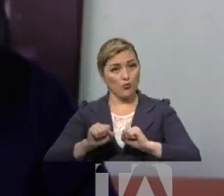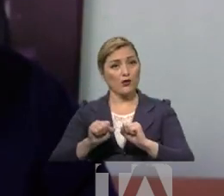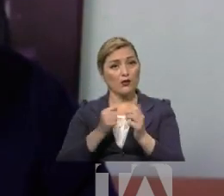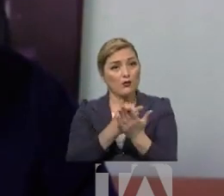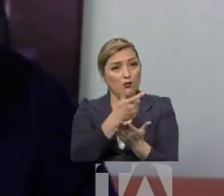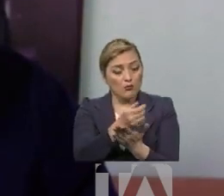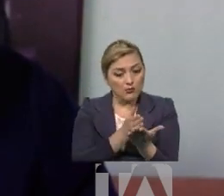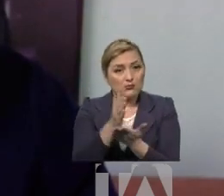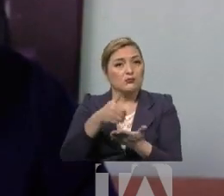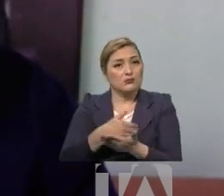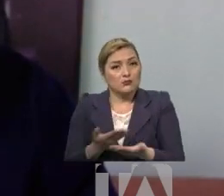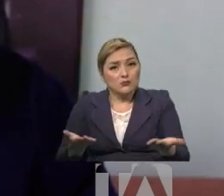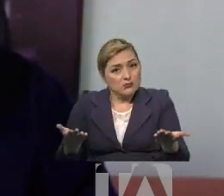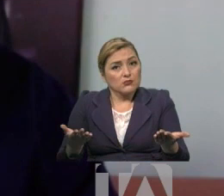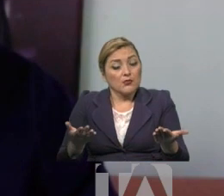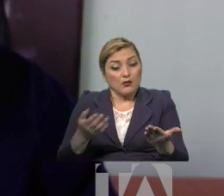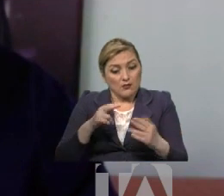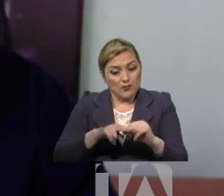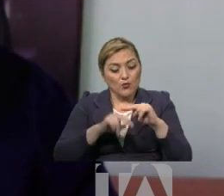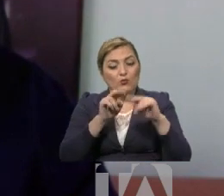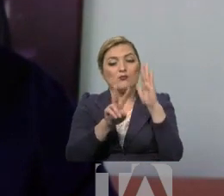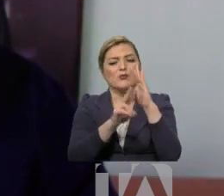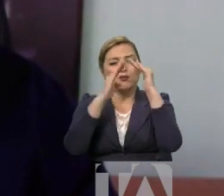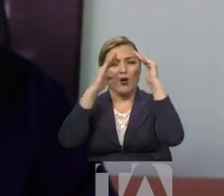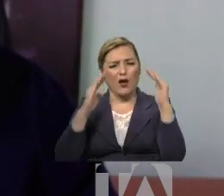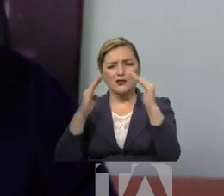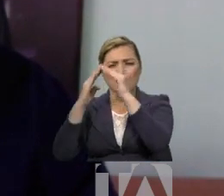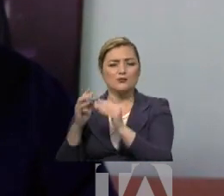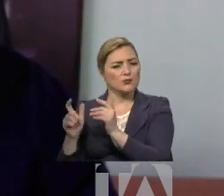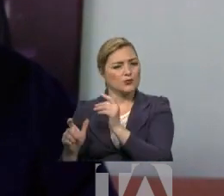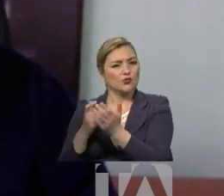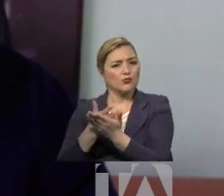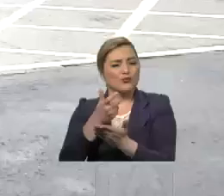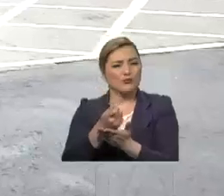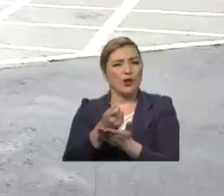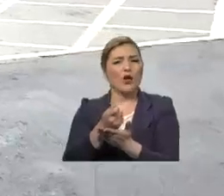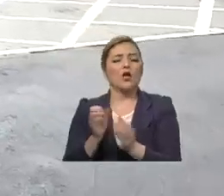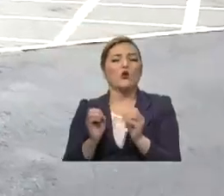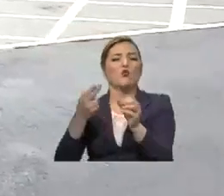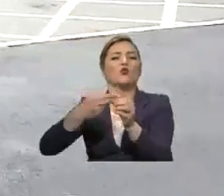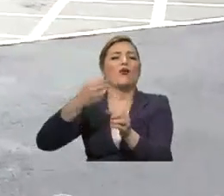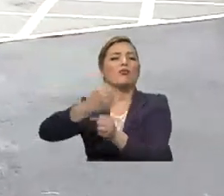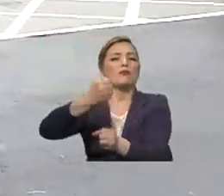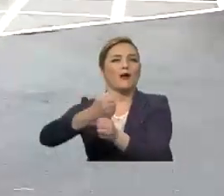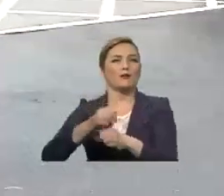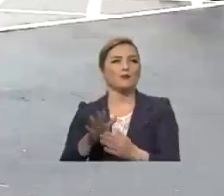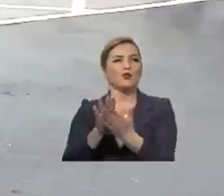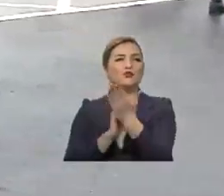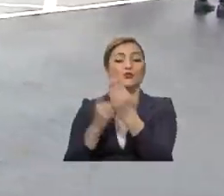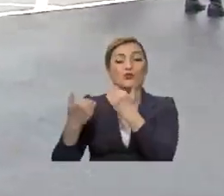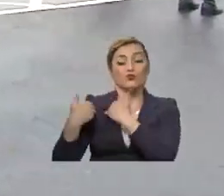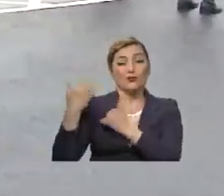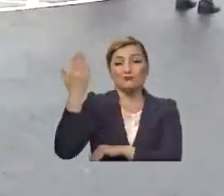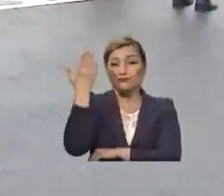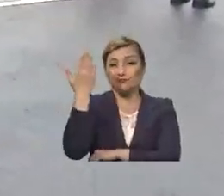acceder. Y a través de esta creación de vivienda, lo que más nosotros estamos buscando es que se genere empleo. Este proyecto está en manos del alcalde